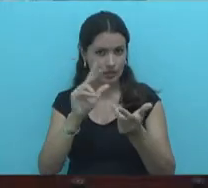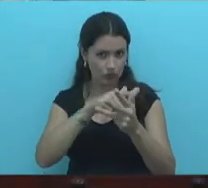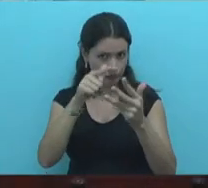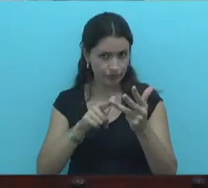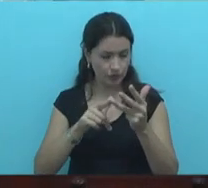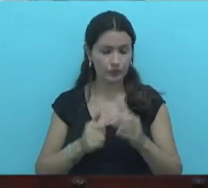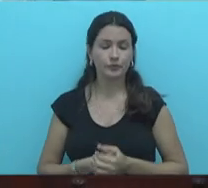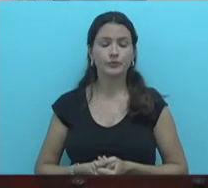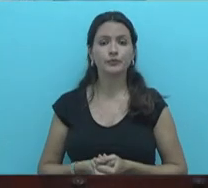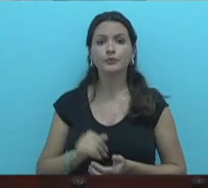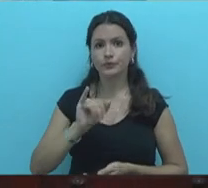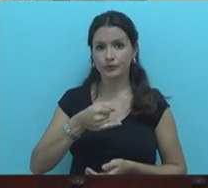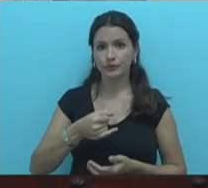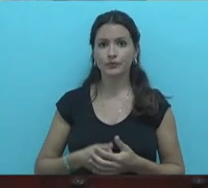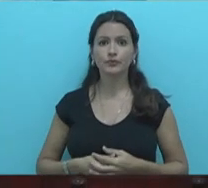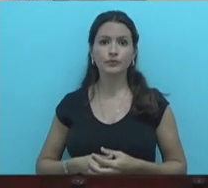Veras.